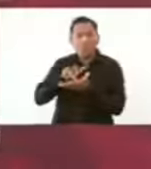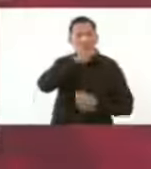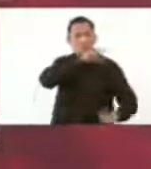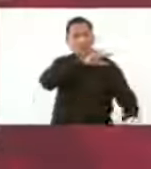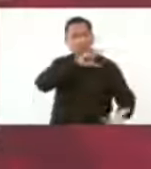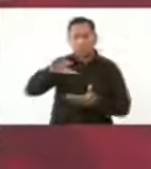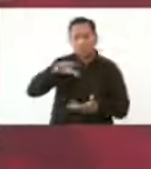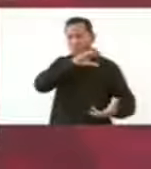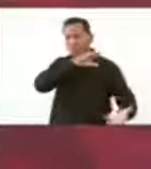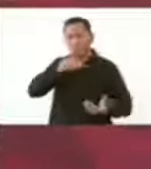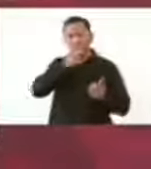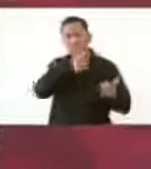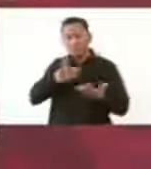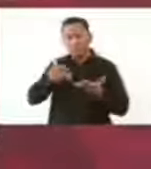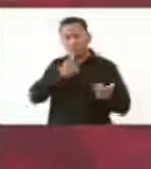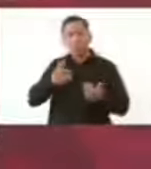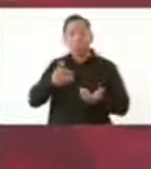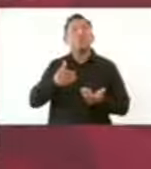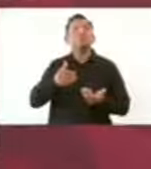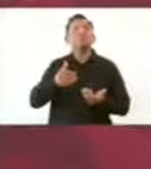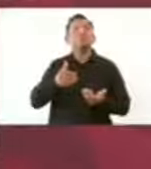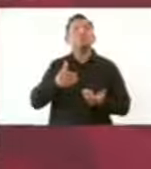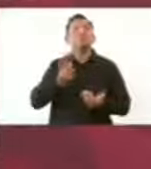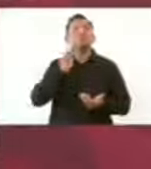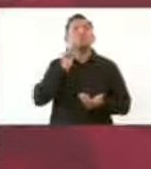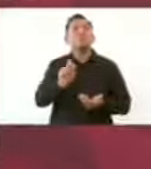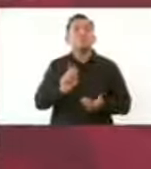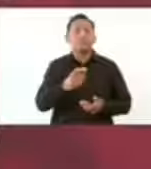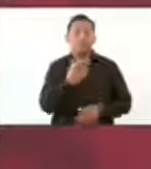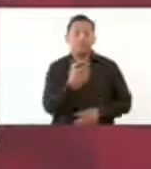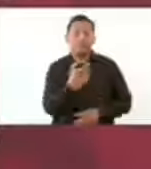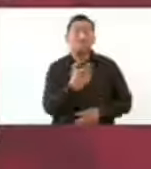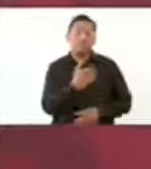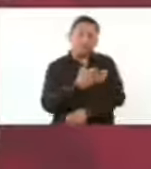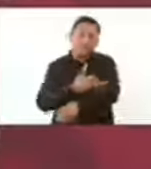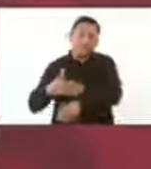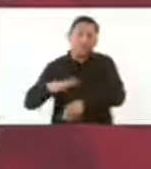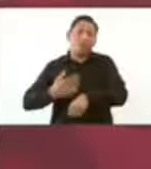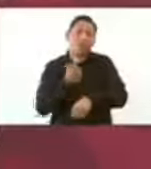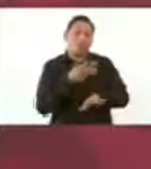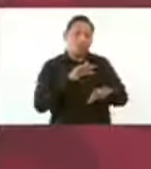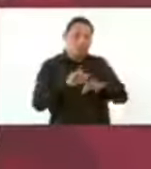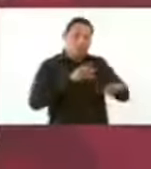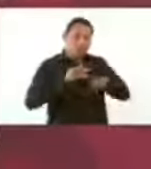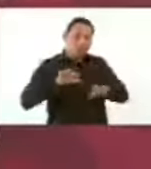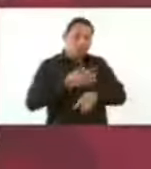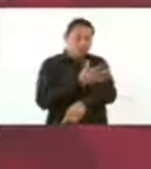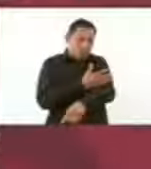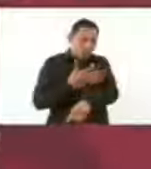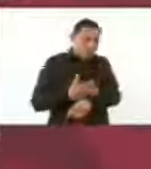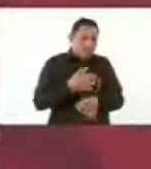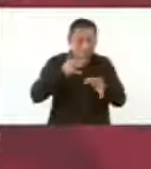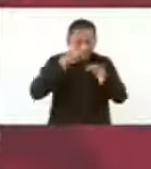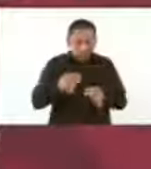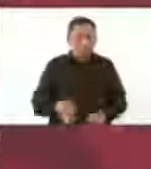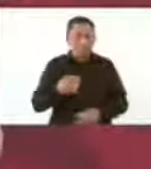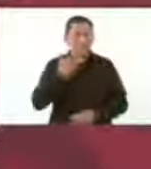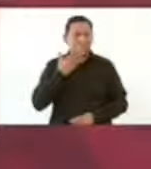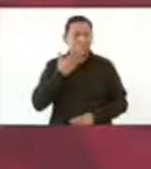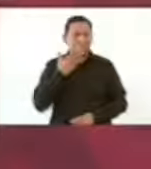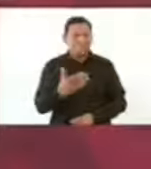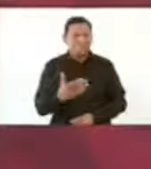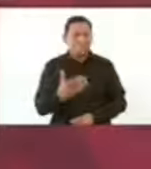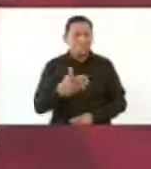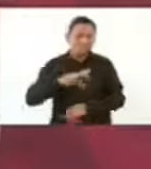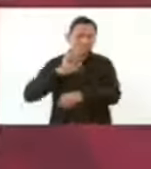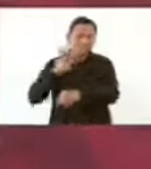envían cada año a sus familias porque trabajan honradamente